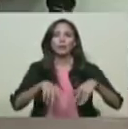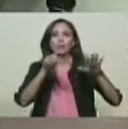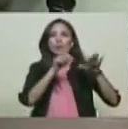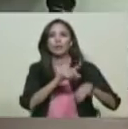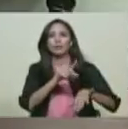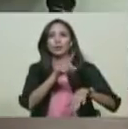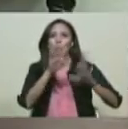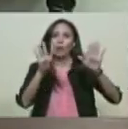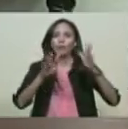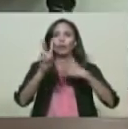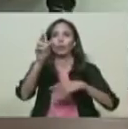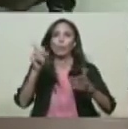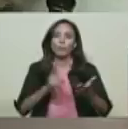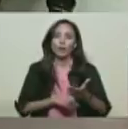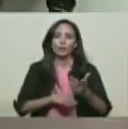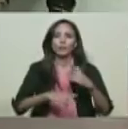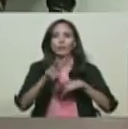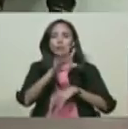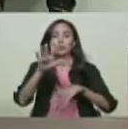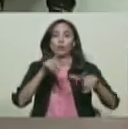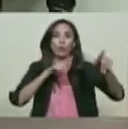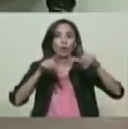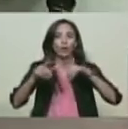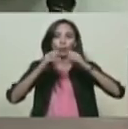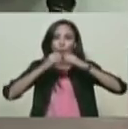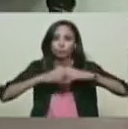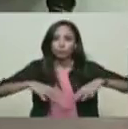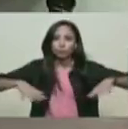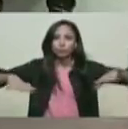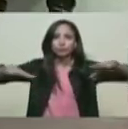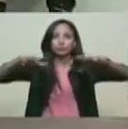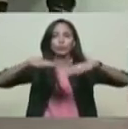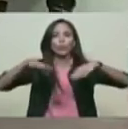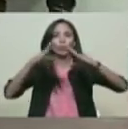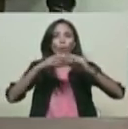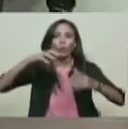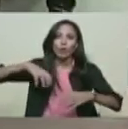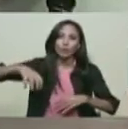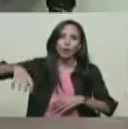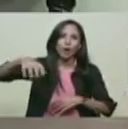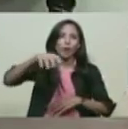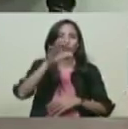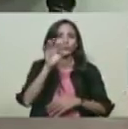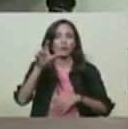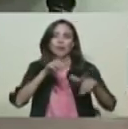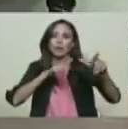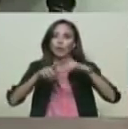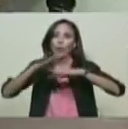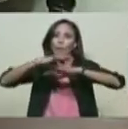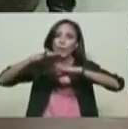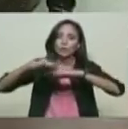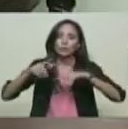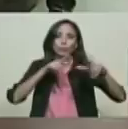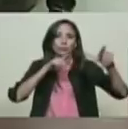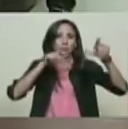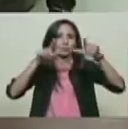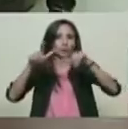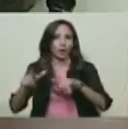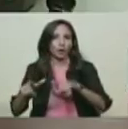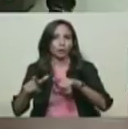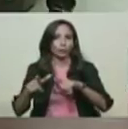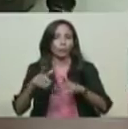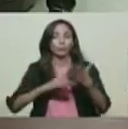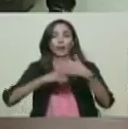2019-2025. Ya todos están distribuidos en todos los estados del país, en todos los municipios del país. Aquí está el